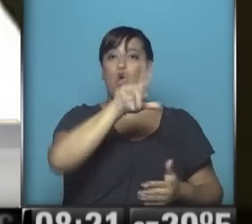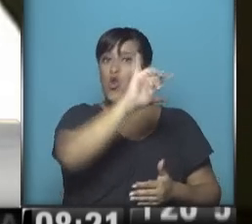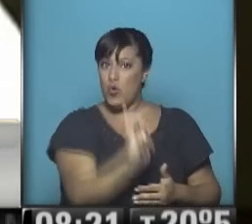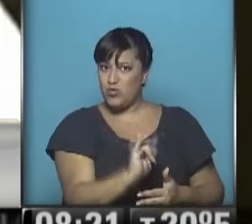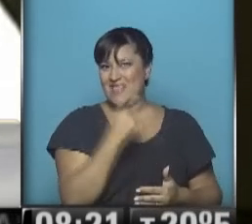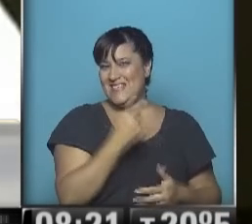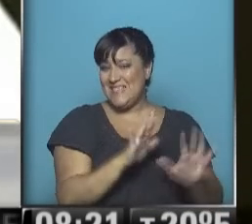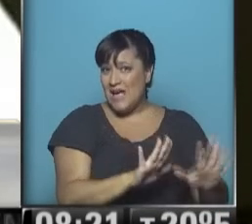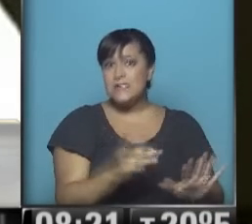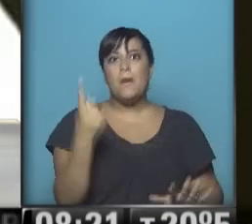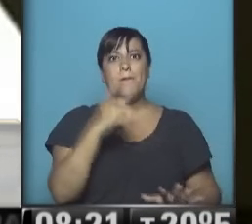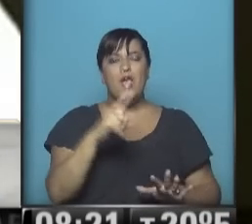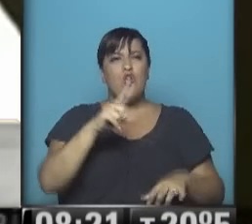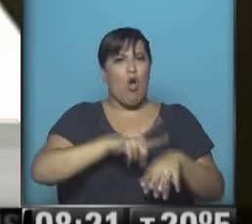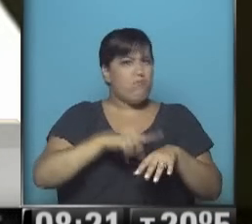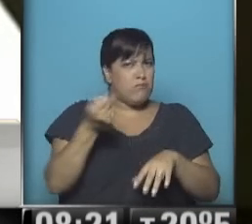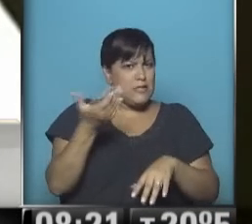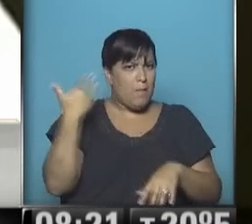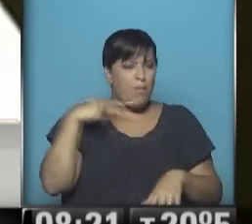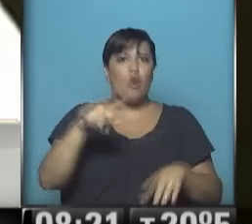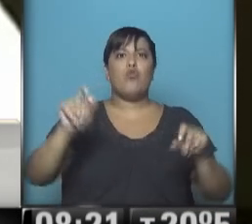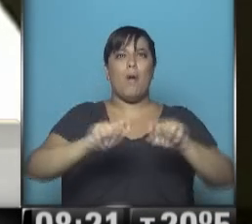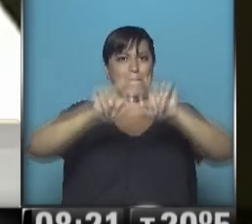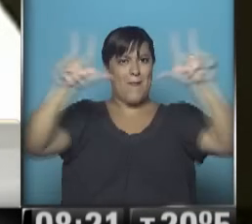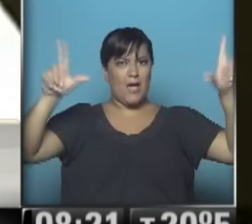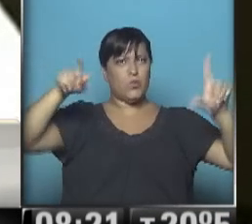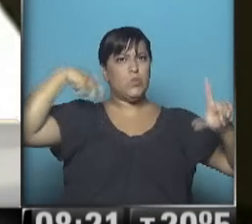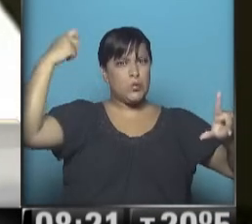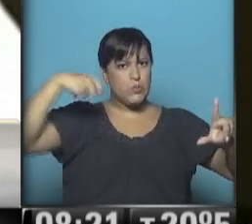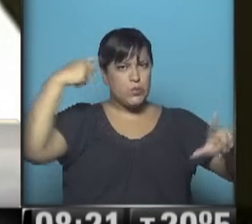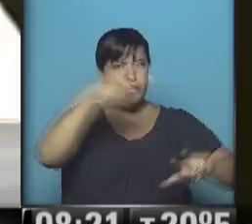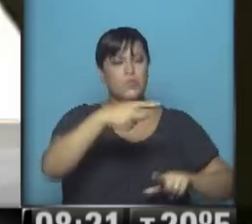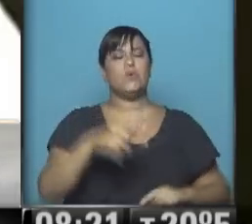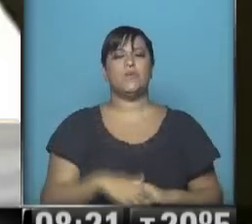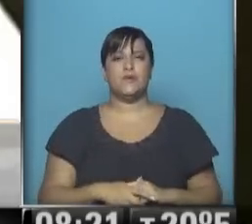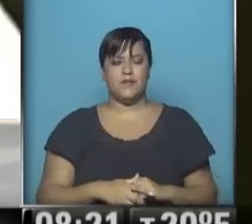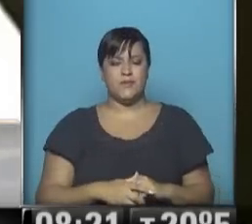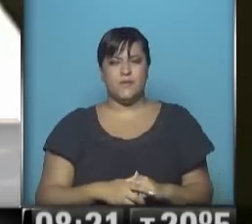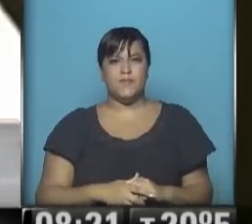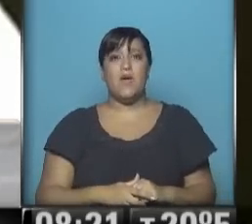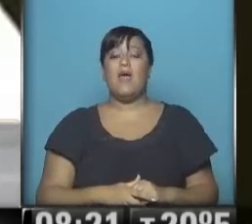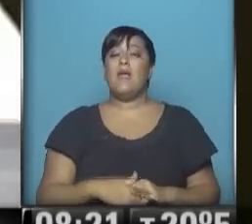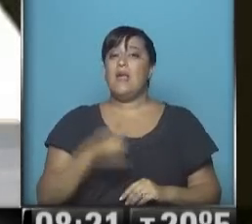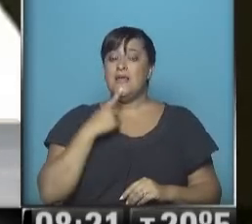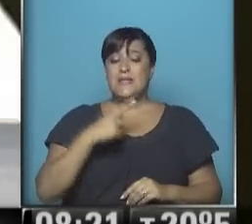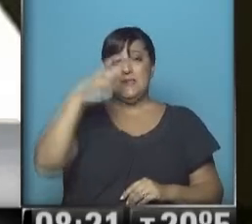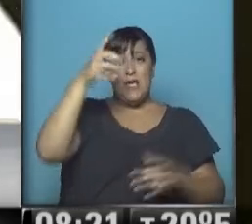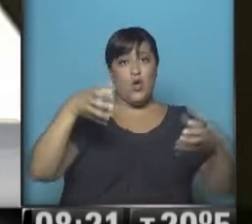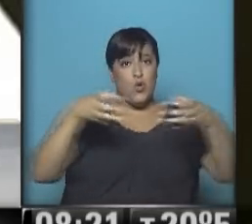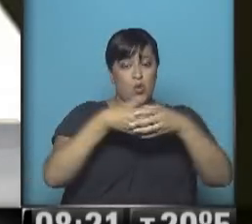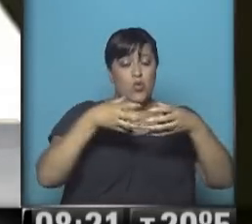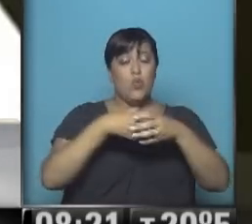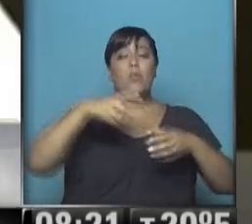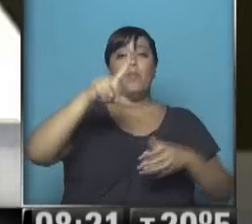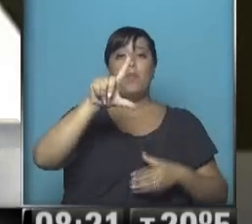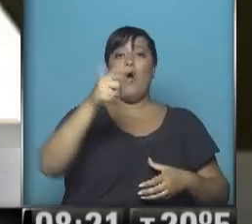pero en las últimas horas apareció esta otra imagen que fue difundida por la agencia de noticias Associated Press, en la que Al Qaeda Península